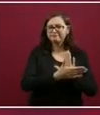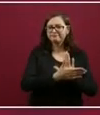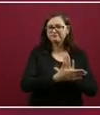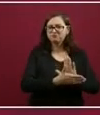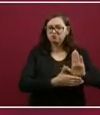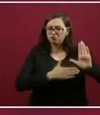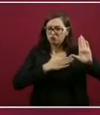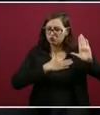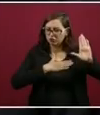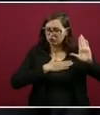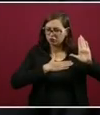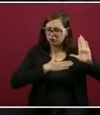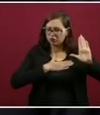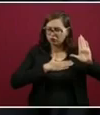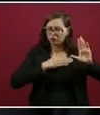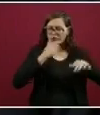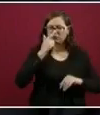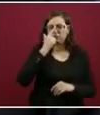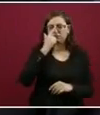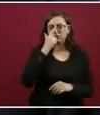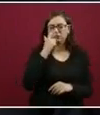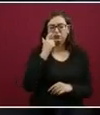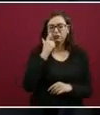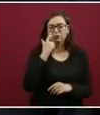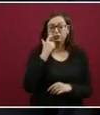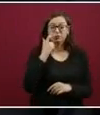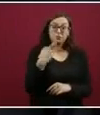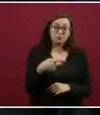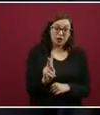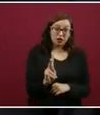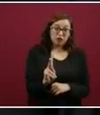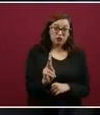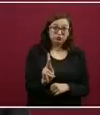eso. Lo único que quiero